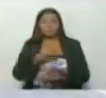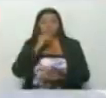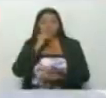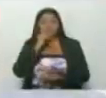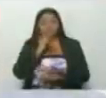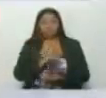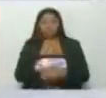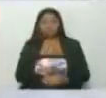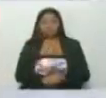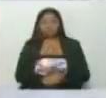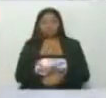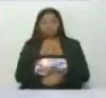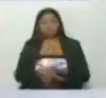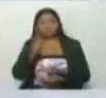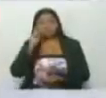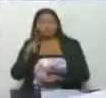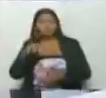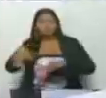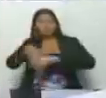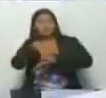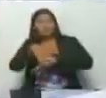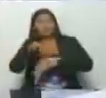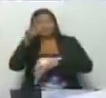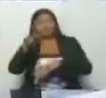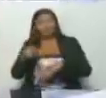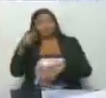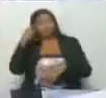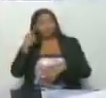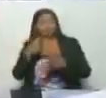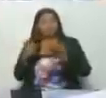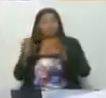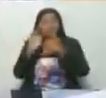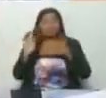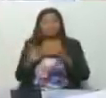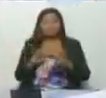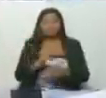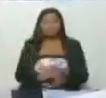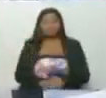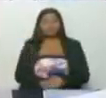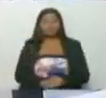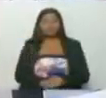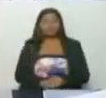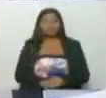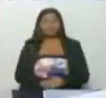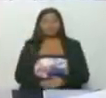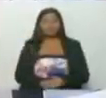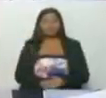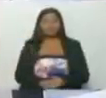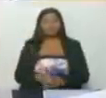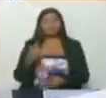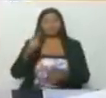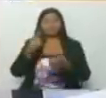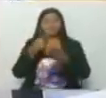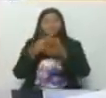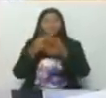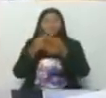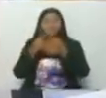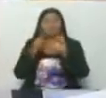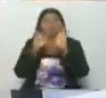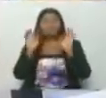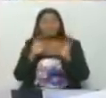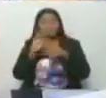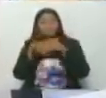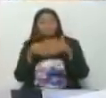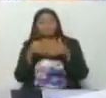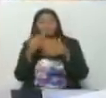percibido en la calle en la cotidianidad eso tiene diferentes termómetros tiene diferentes expresiones y en la